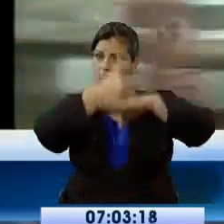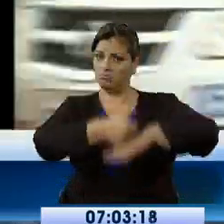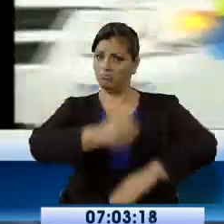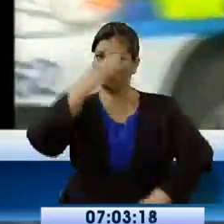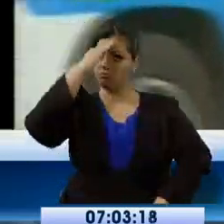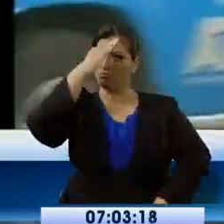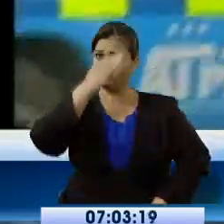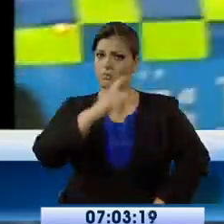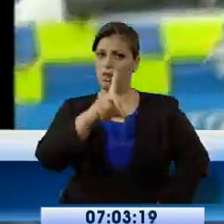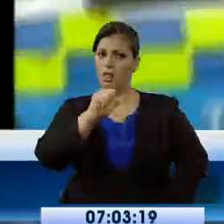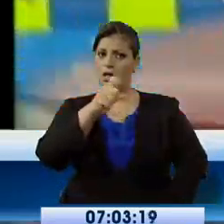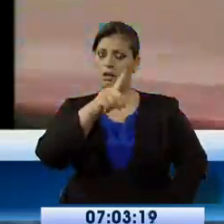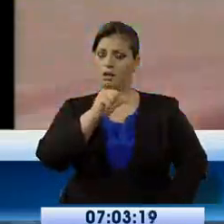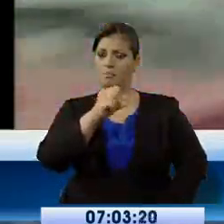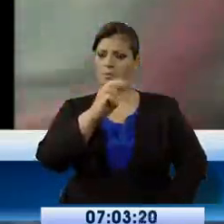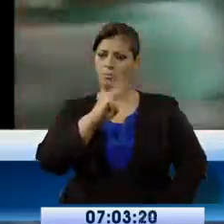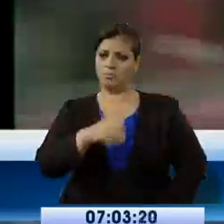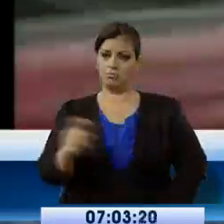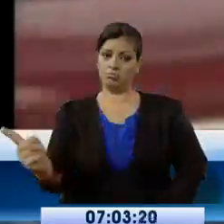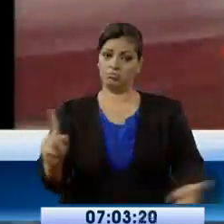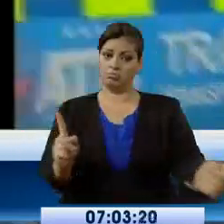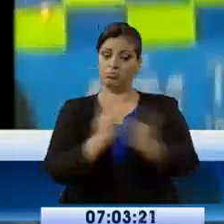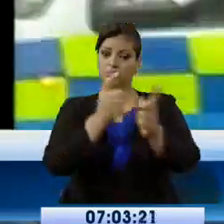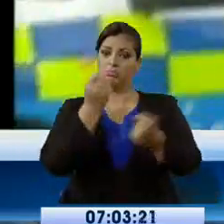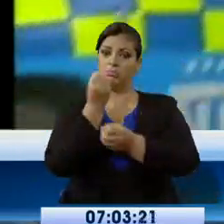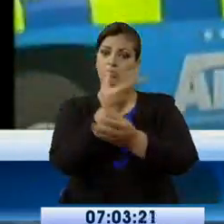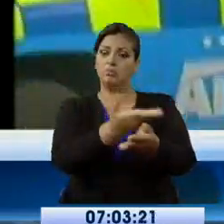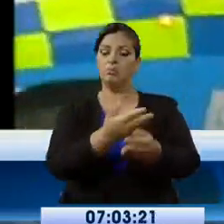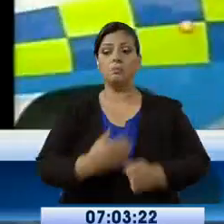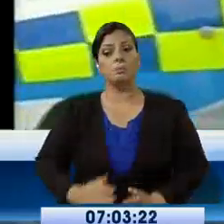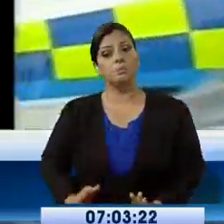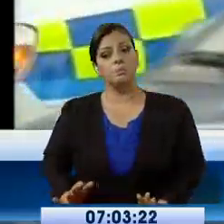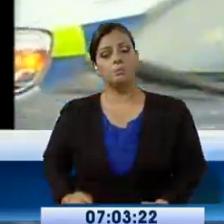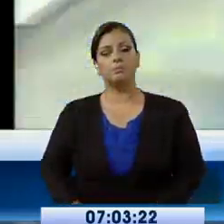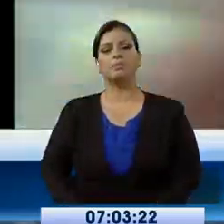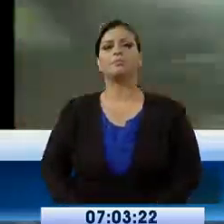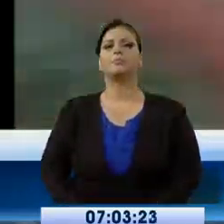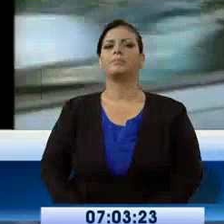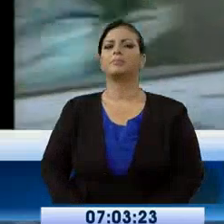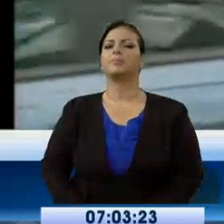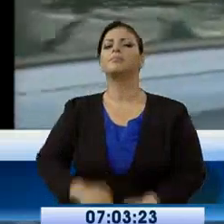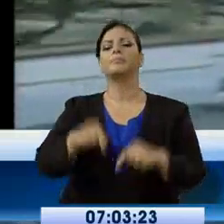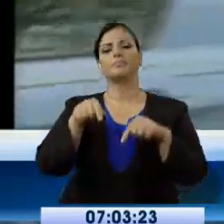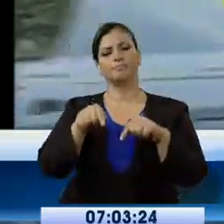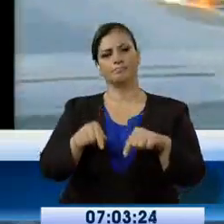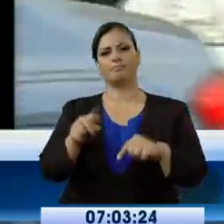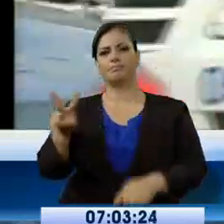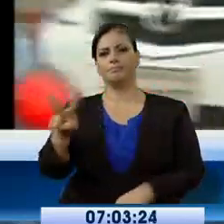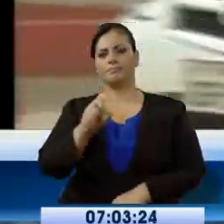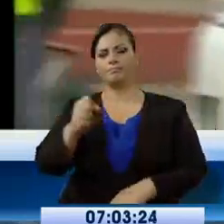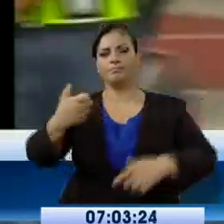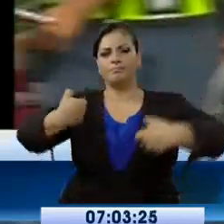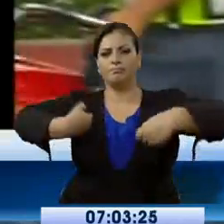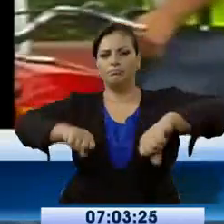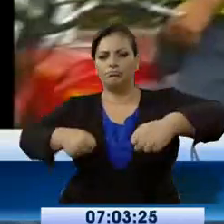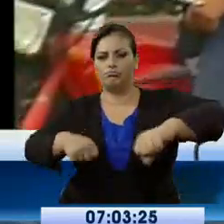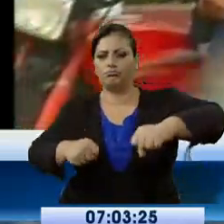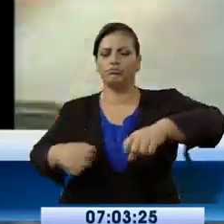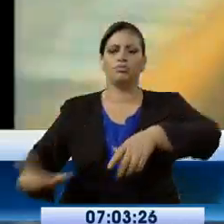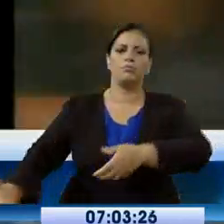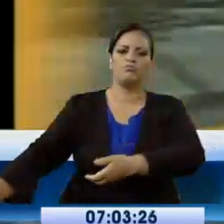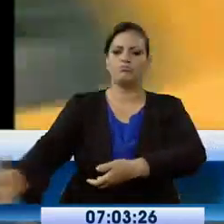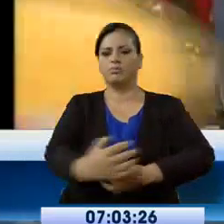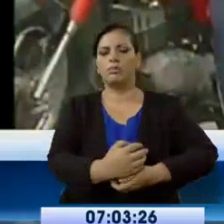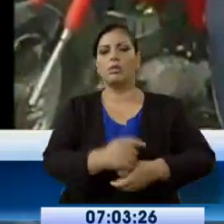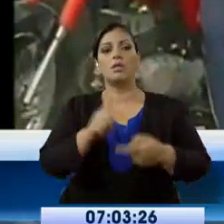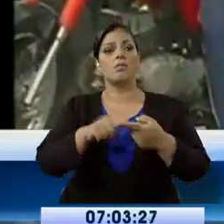retenidas por no contar con la matrícula al día, por no portar placas y asimismo por no poseer